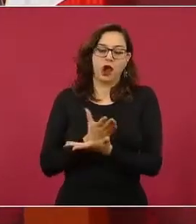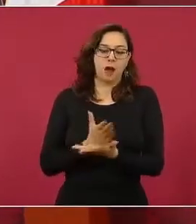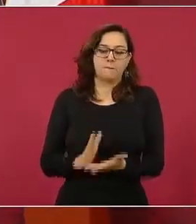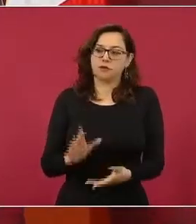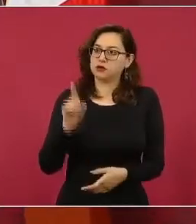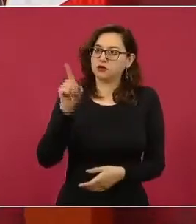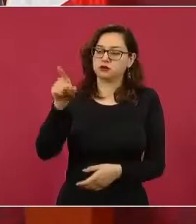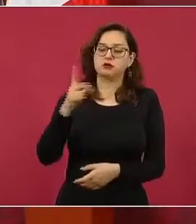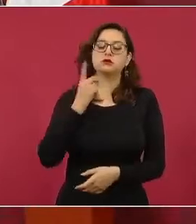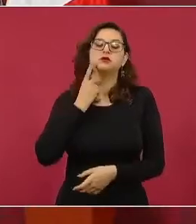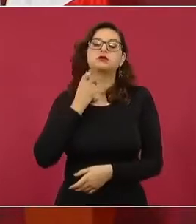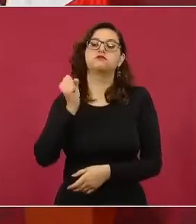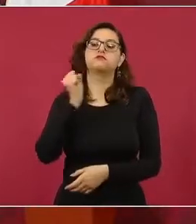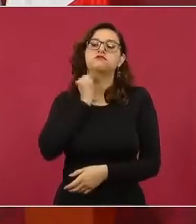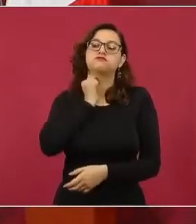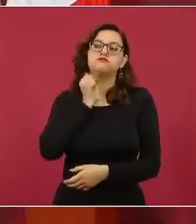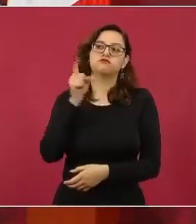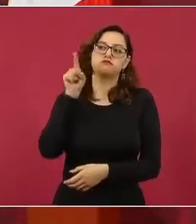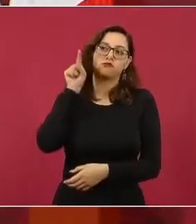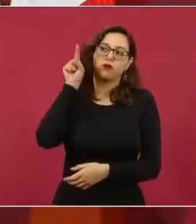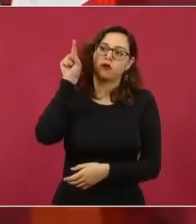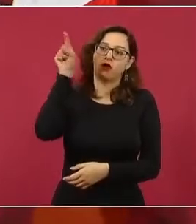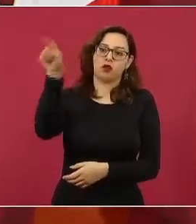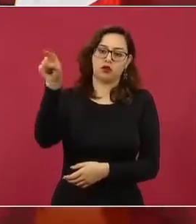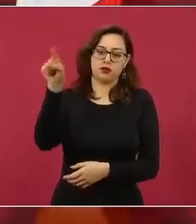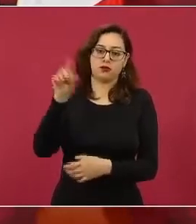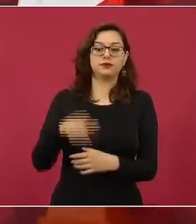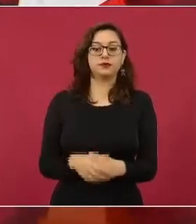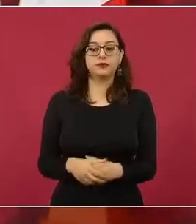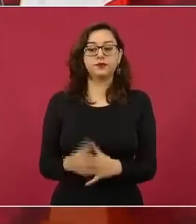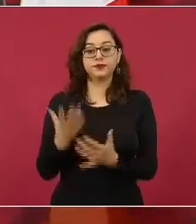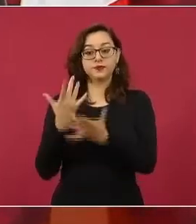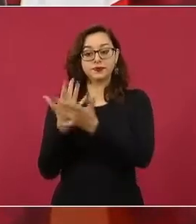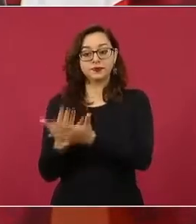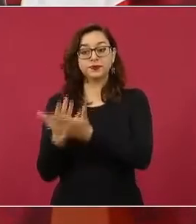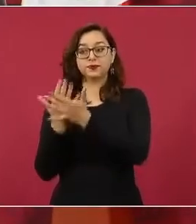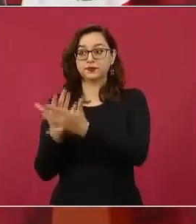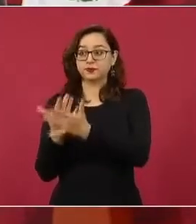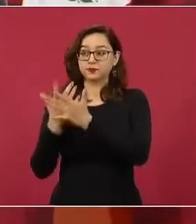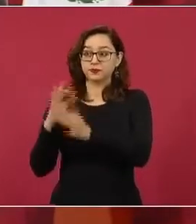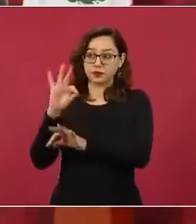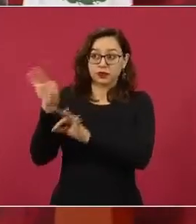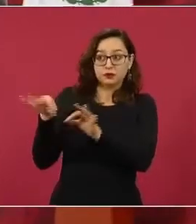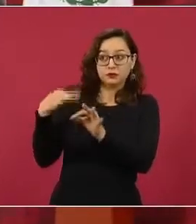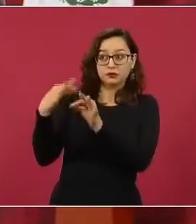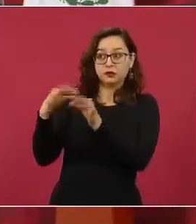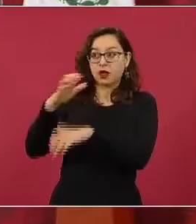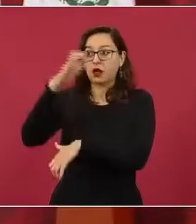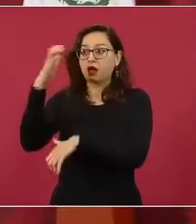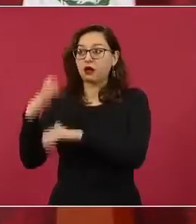el Congreso. Y una vez que terminen, nosotros también queremos informar,